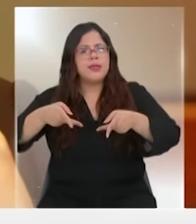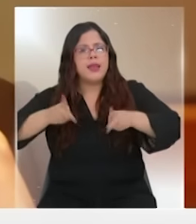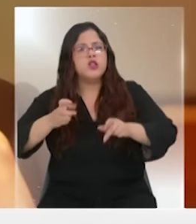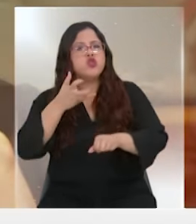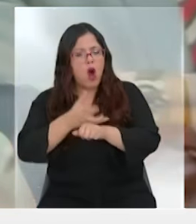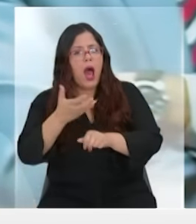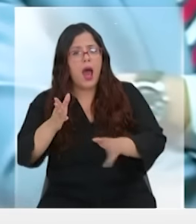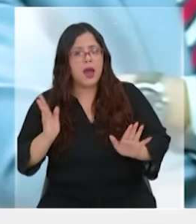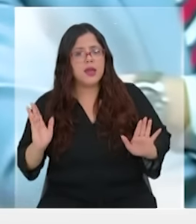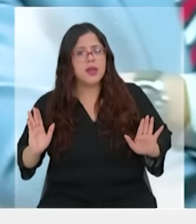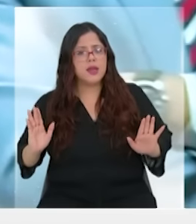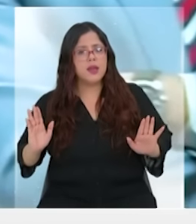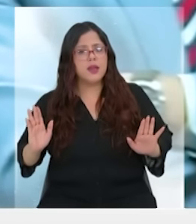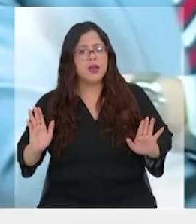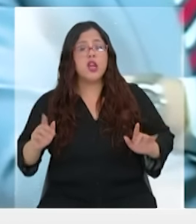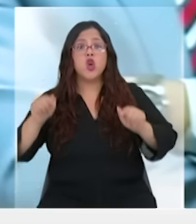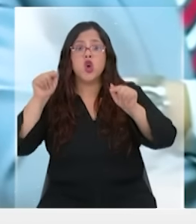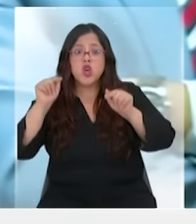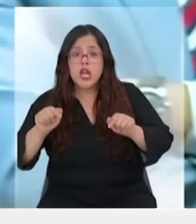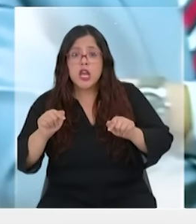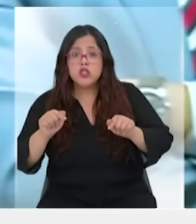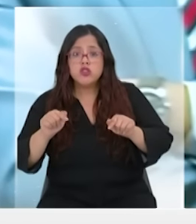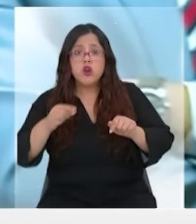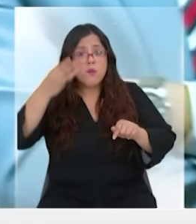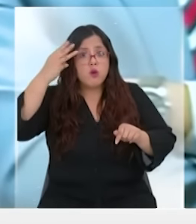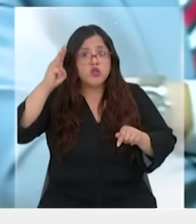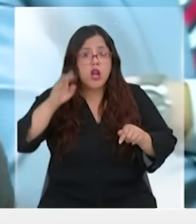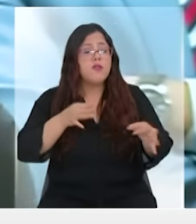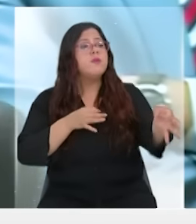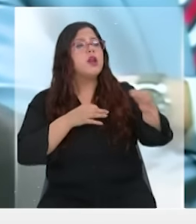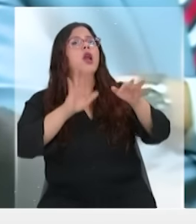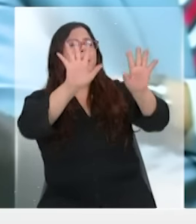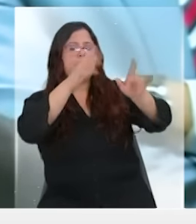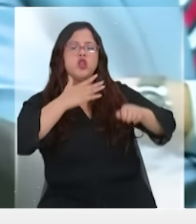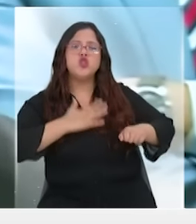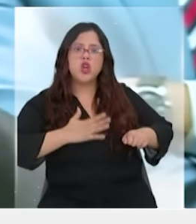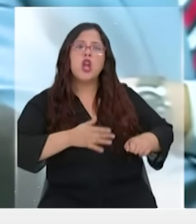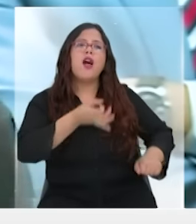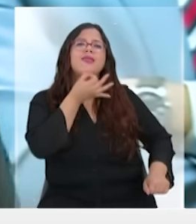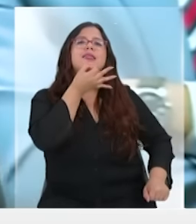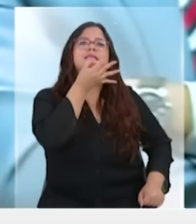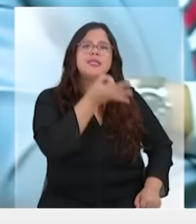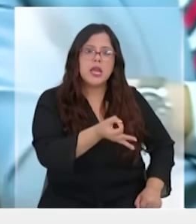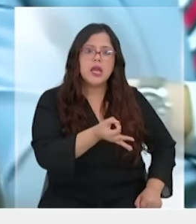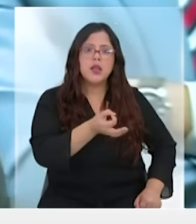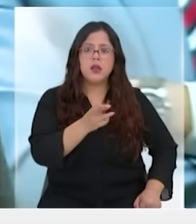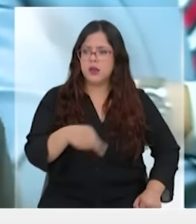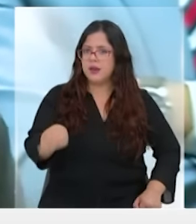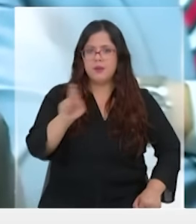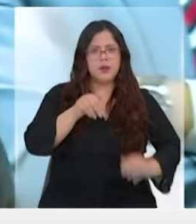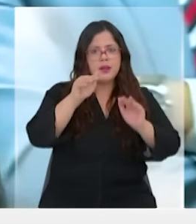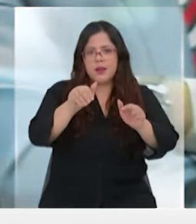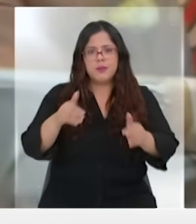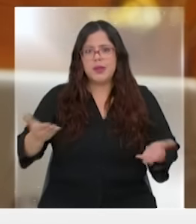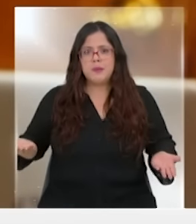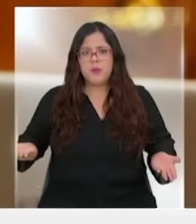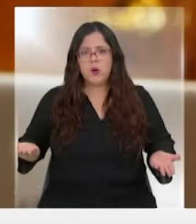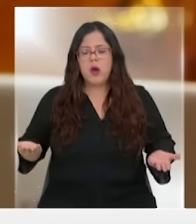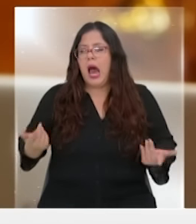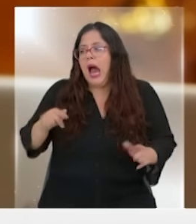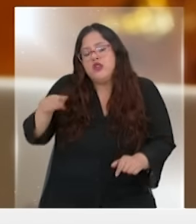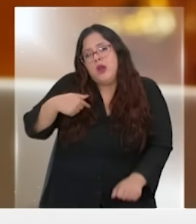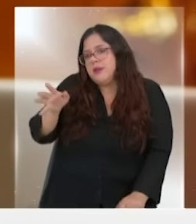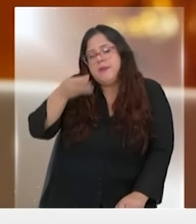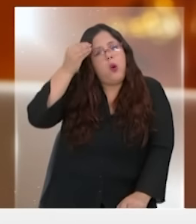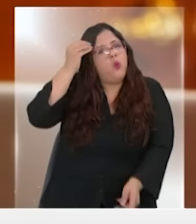derechos. Ante eso, el señor Monsalve reiteró, mire, me gustaría decir, y repitió exactamente lo mismo, que no me acuerdo